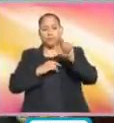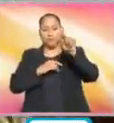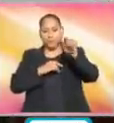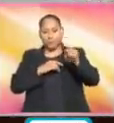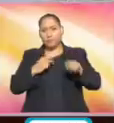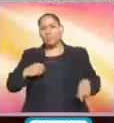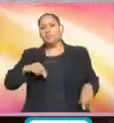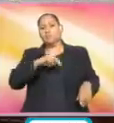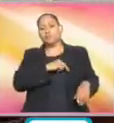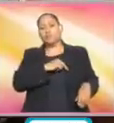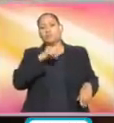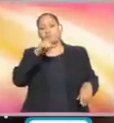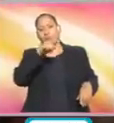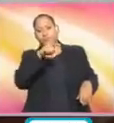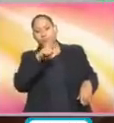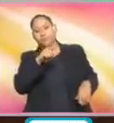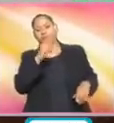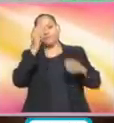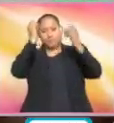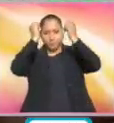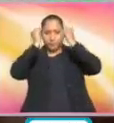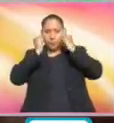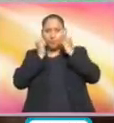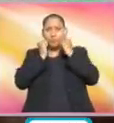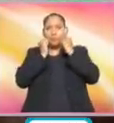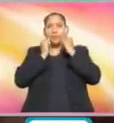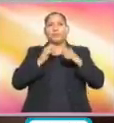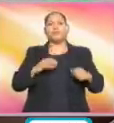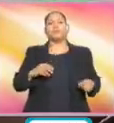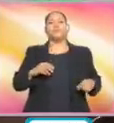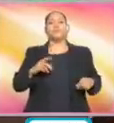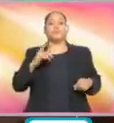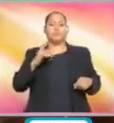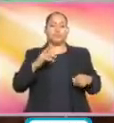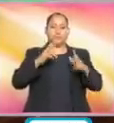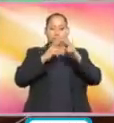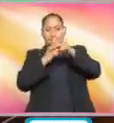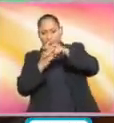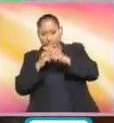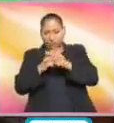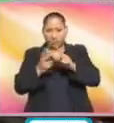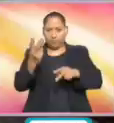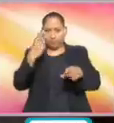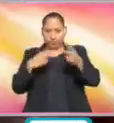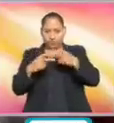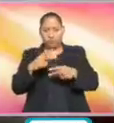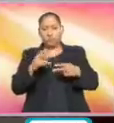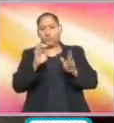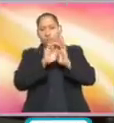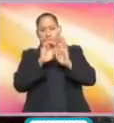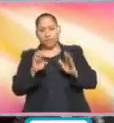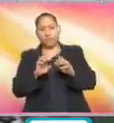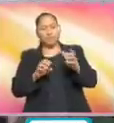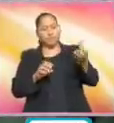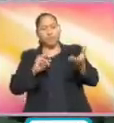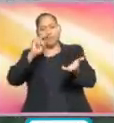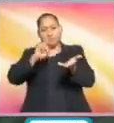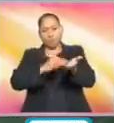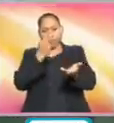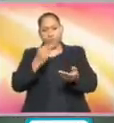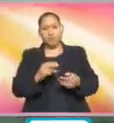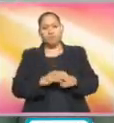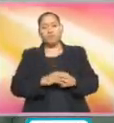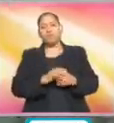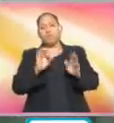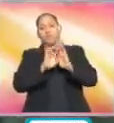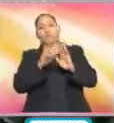donde tenemos, por ejemplo, estas máscaras son de los luchadores que vienen, nos dejan, por ejemplo, firmadas, por